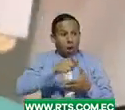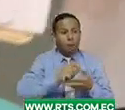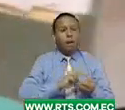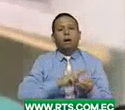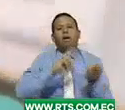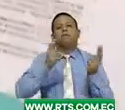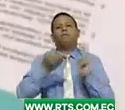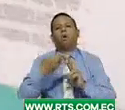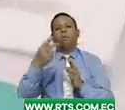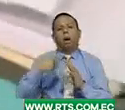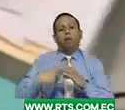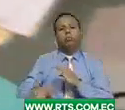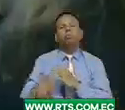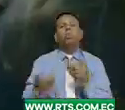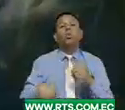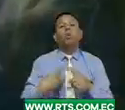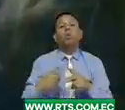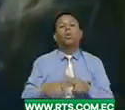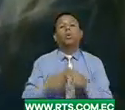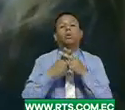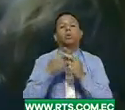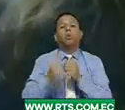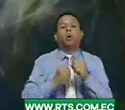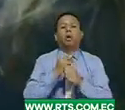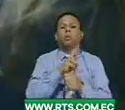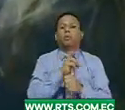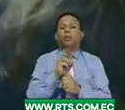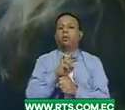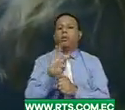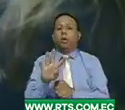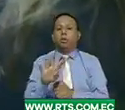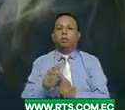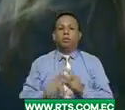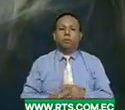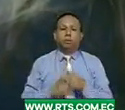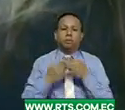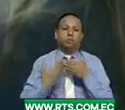en el nuevo año fiscal, informó Álvaro Terán.